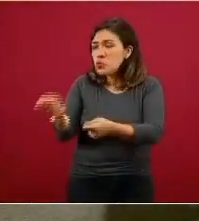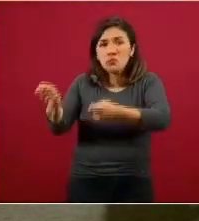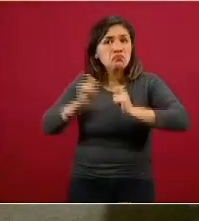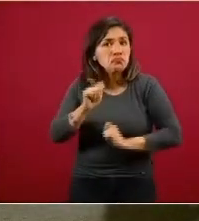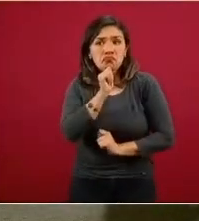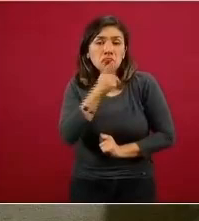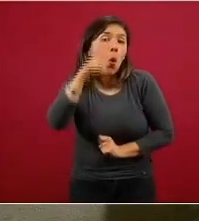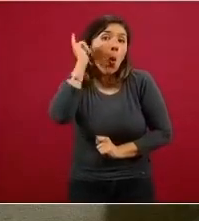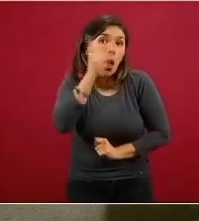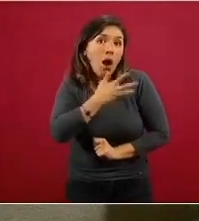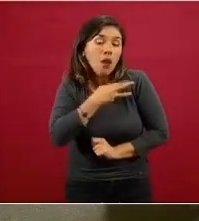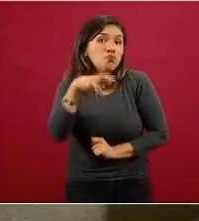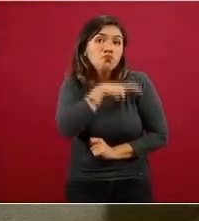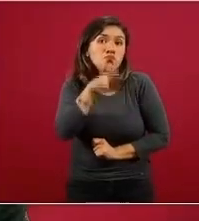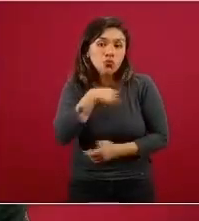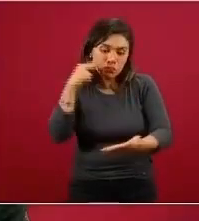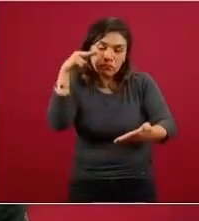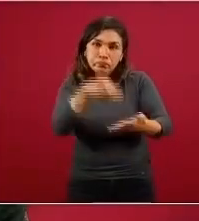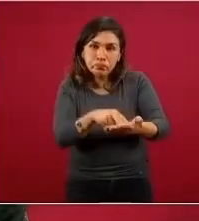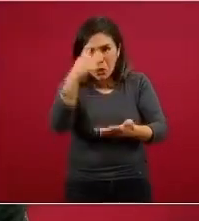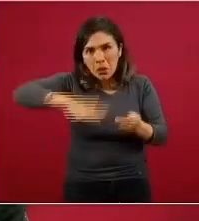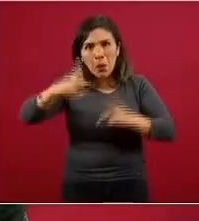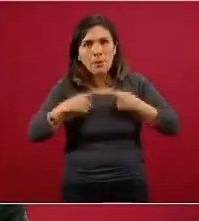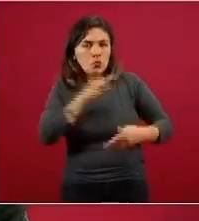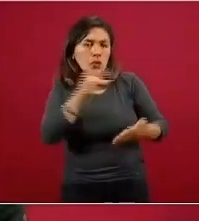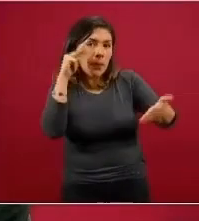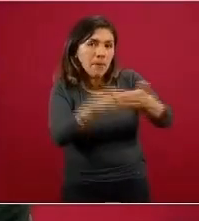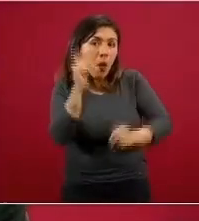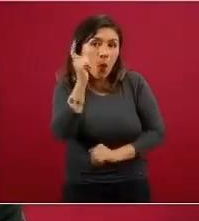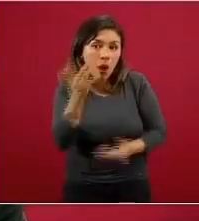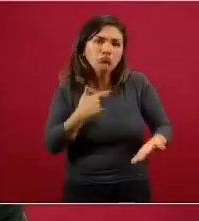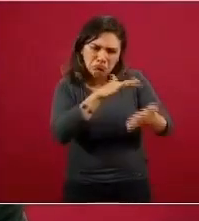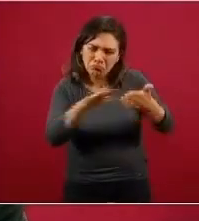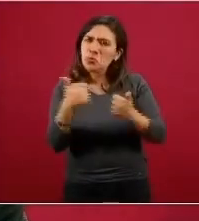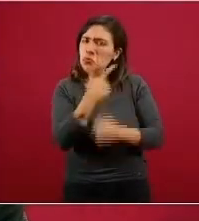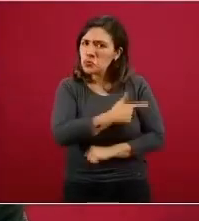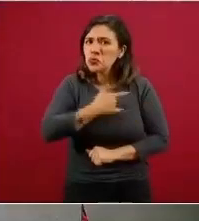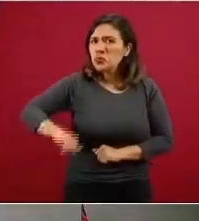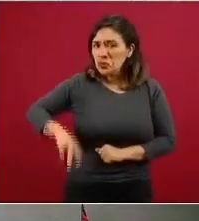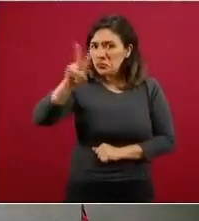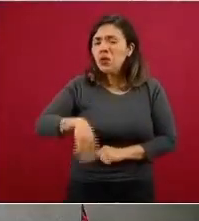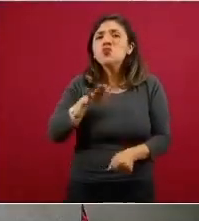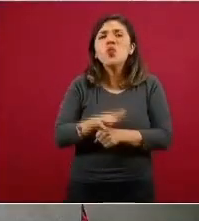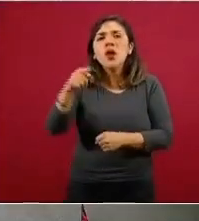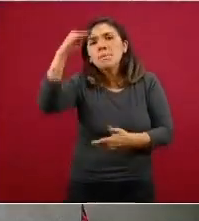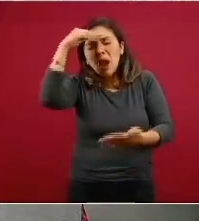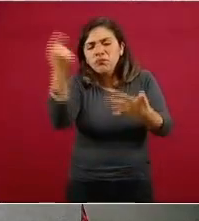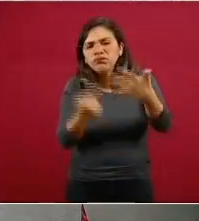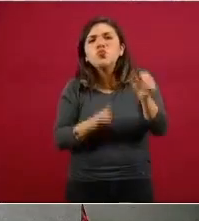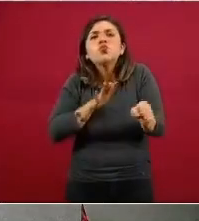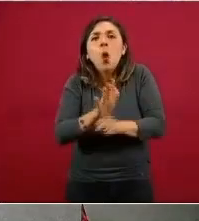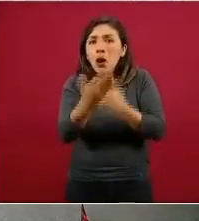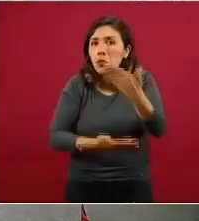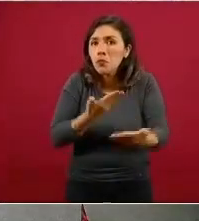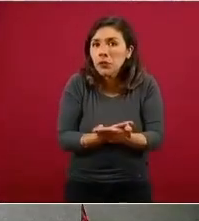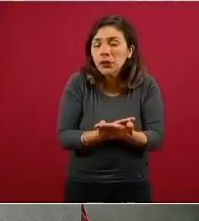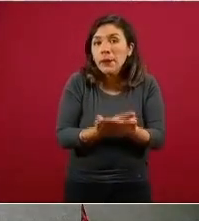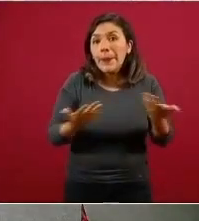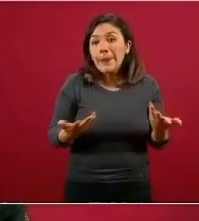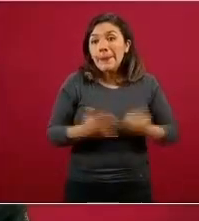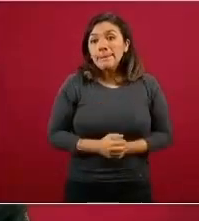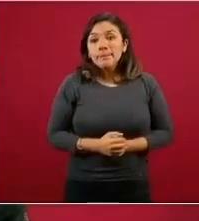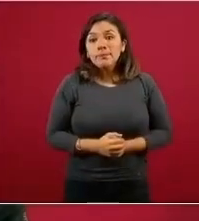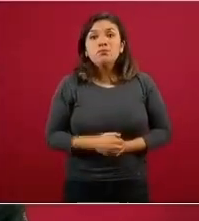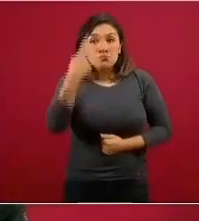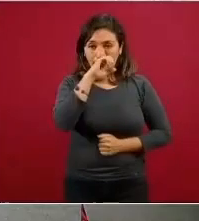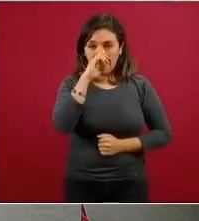han hecho llegar, pero espero que esté disponible al público, y pues lo leeremos con mucho interés. Veremos cuáles son las fórmulas que proponen y